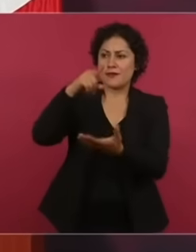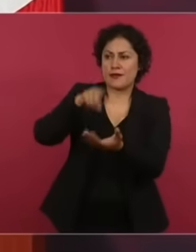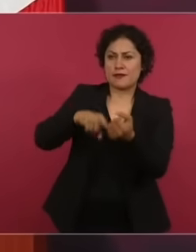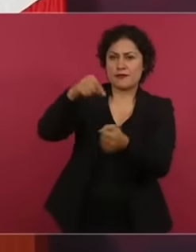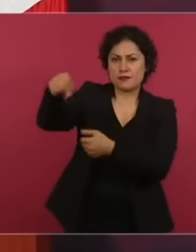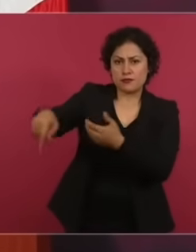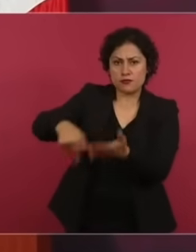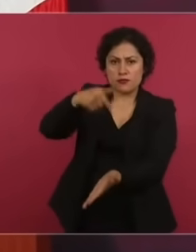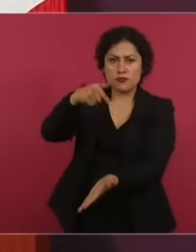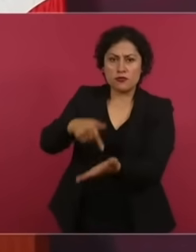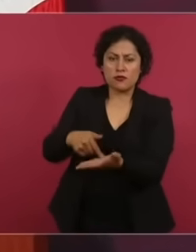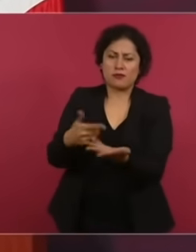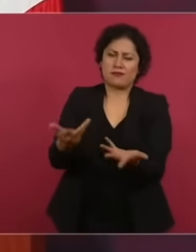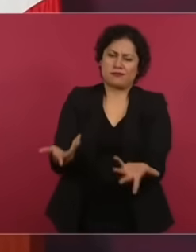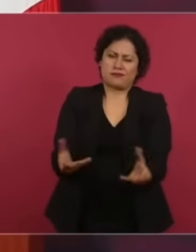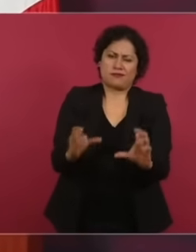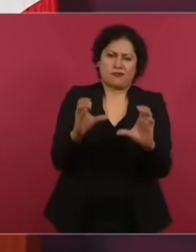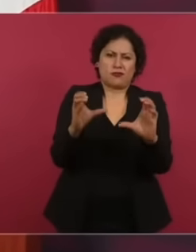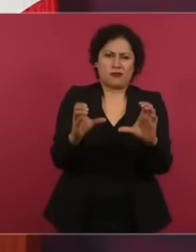que